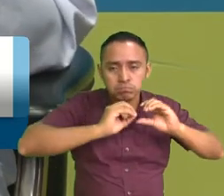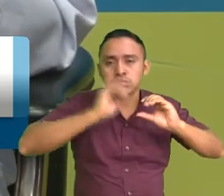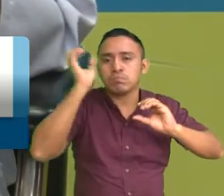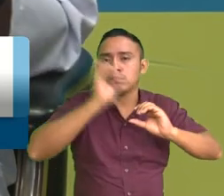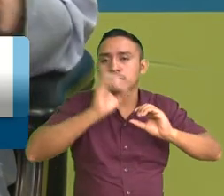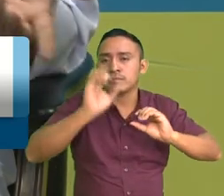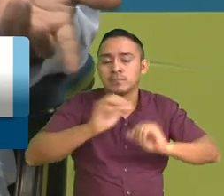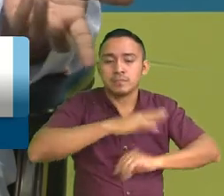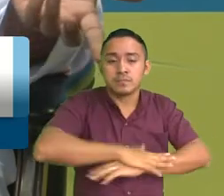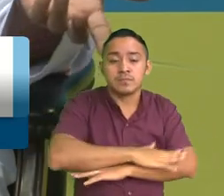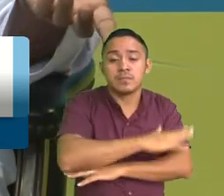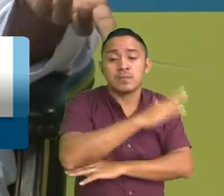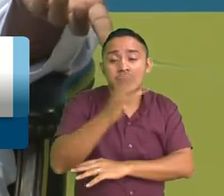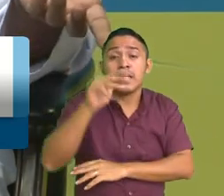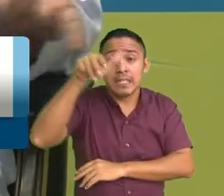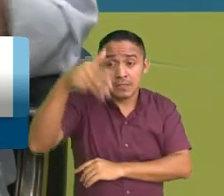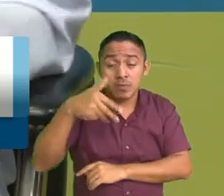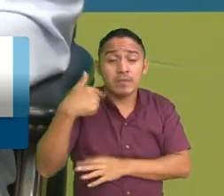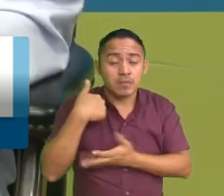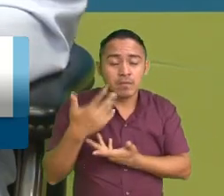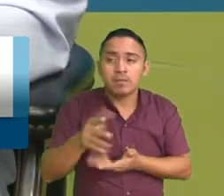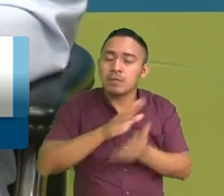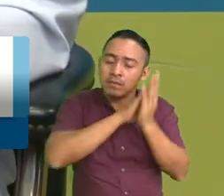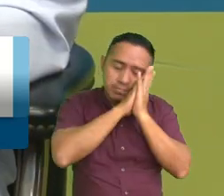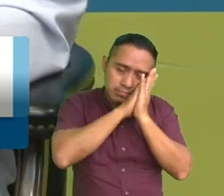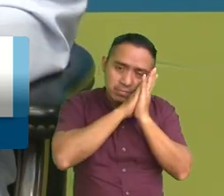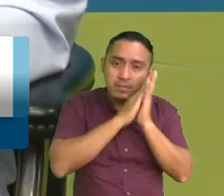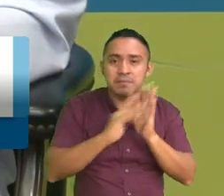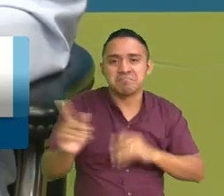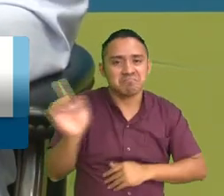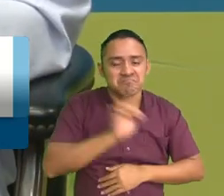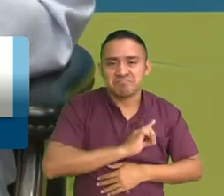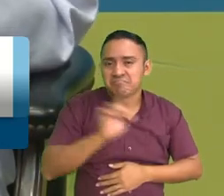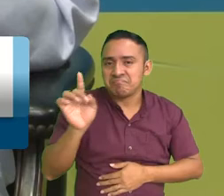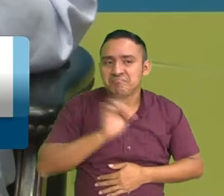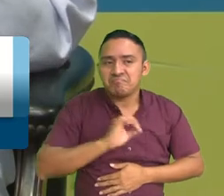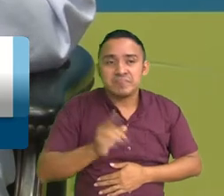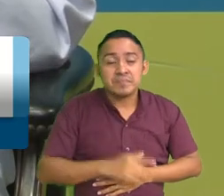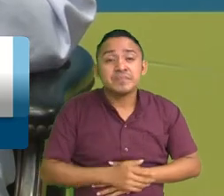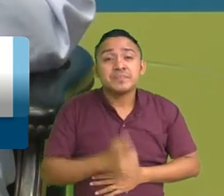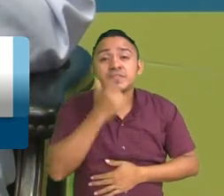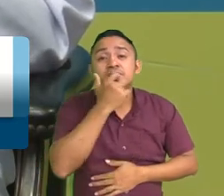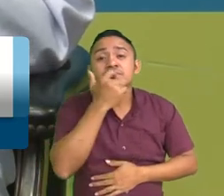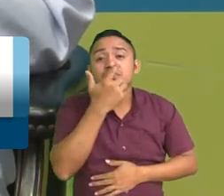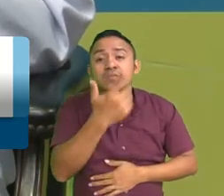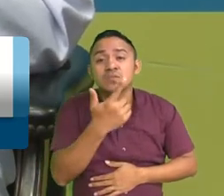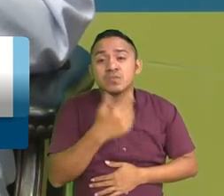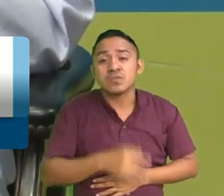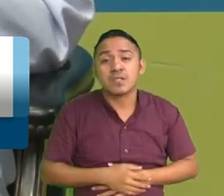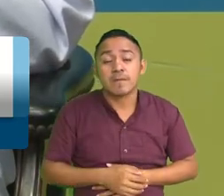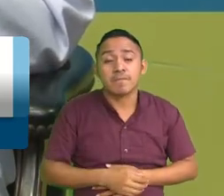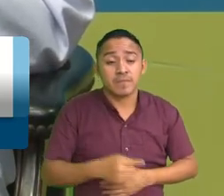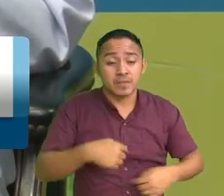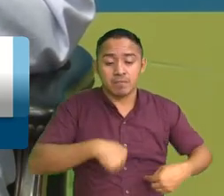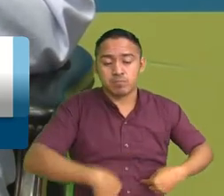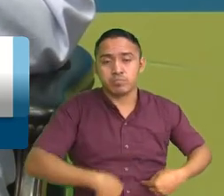a las 9 no vas a poder dormir. Es mentira que vas a poder dormir porque la digestión no la has terminado de